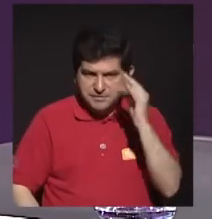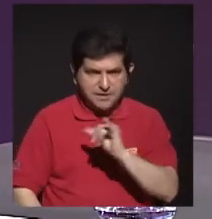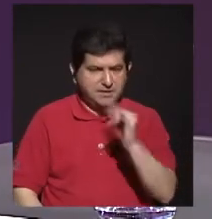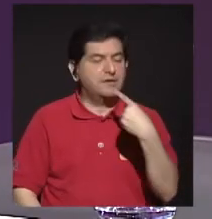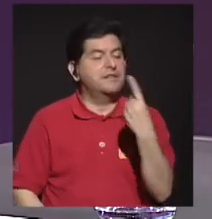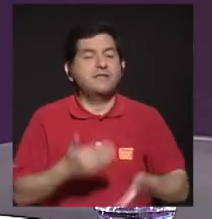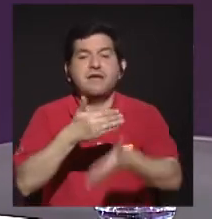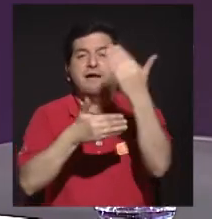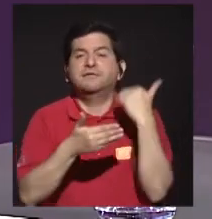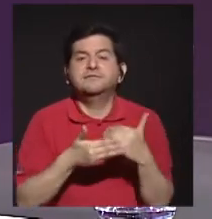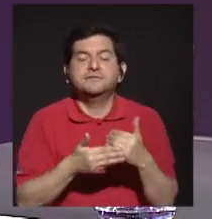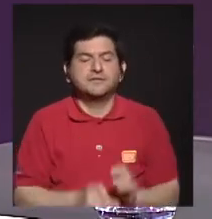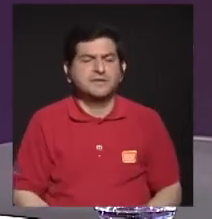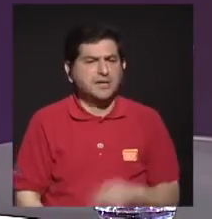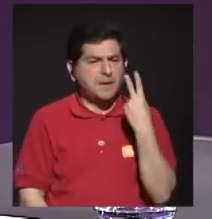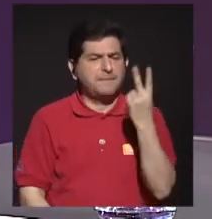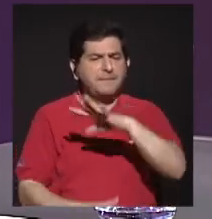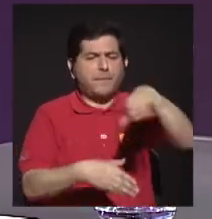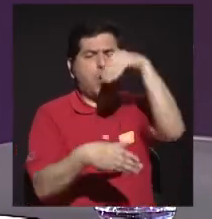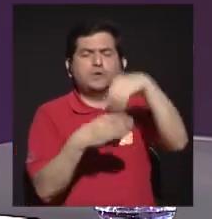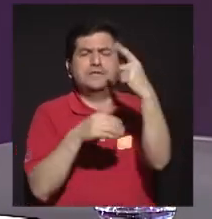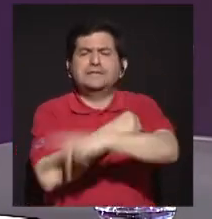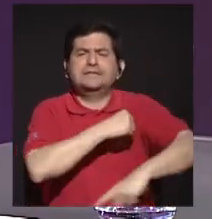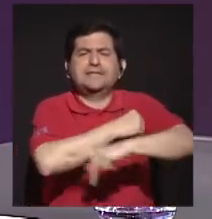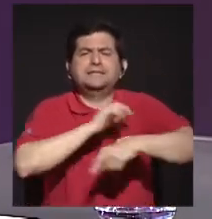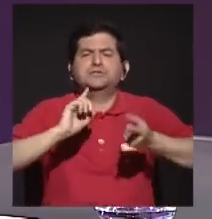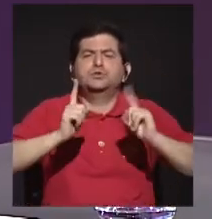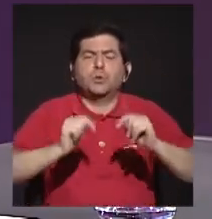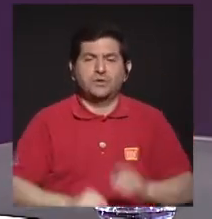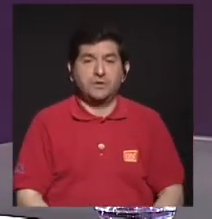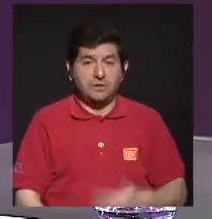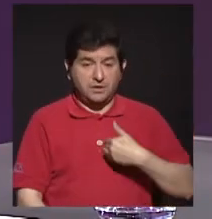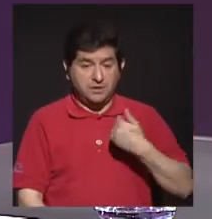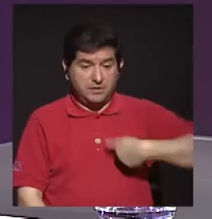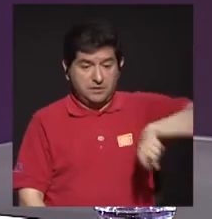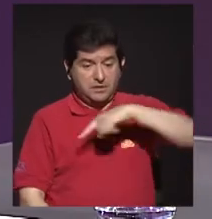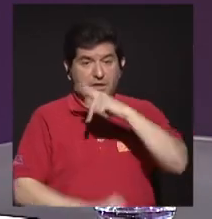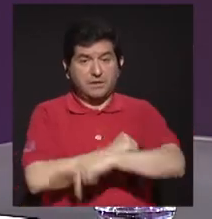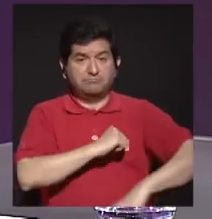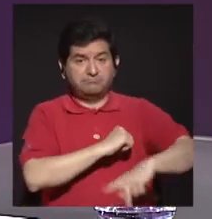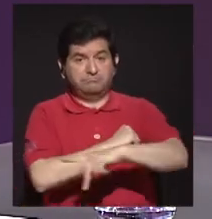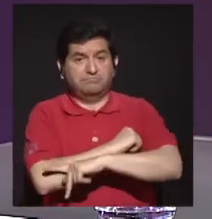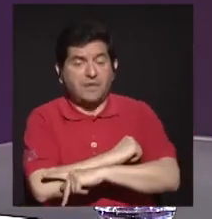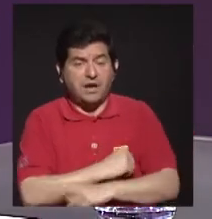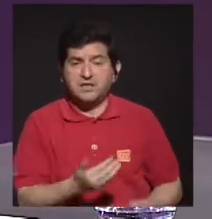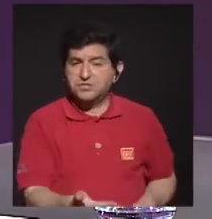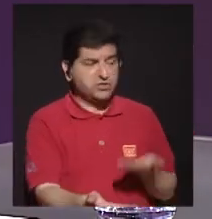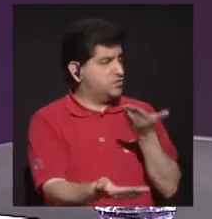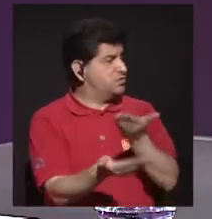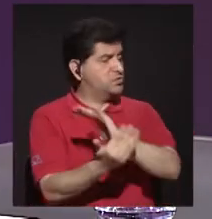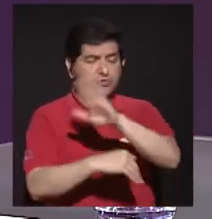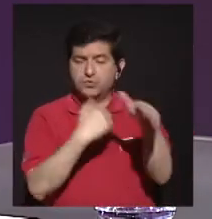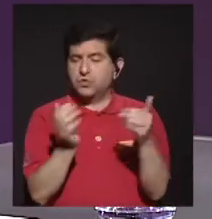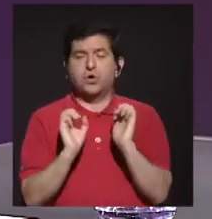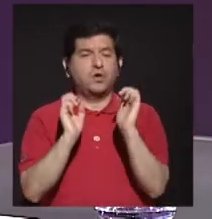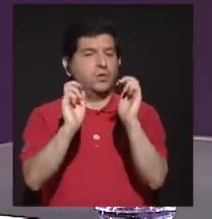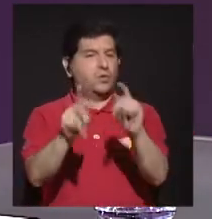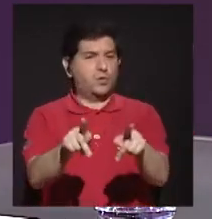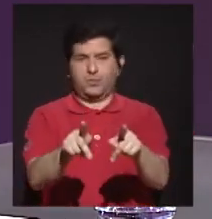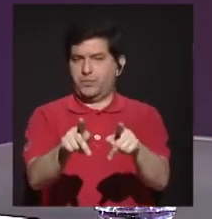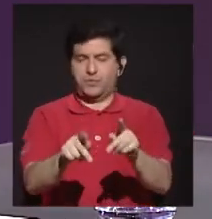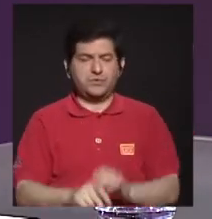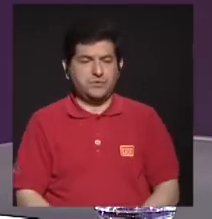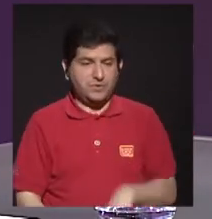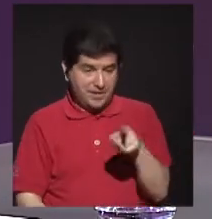lo que te dije antes, trata de verlas en el contexto del país. Y nosotros tenemos un país que no le ha ofrecido todas las oportunidades,